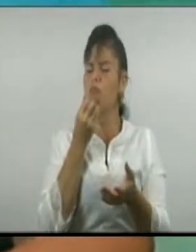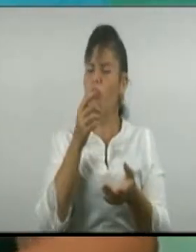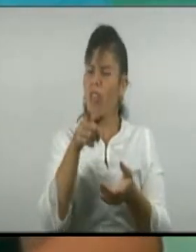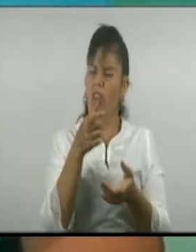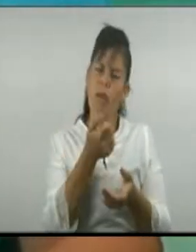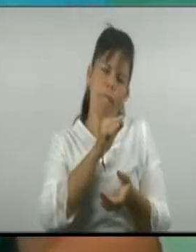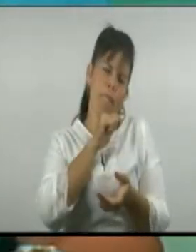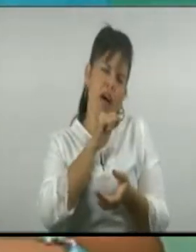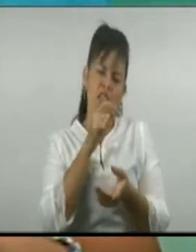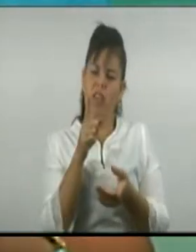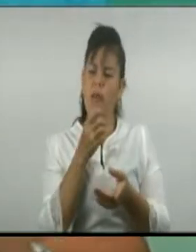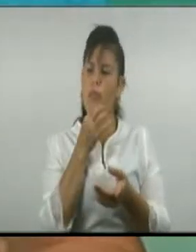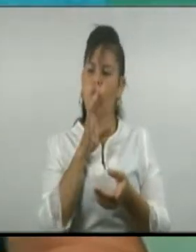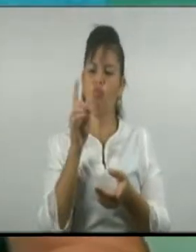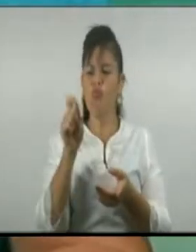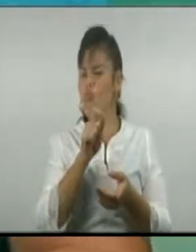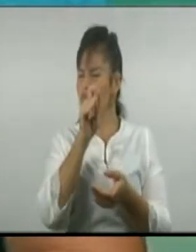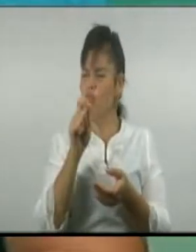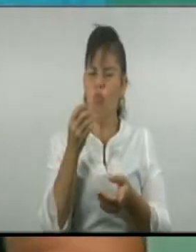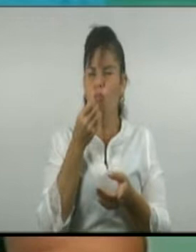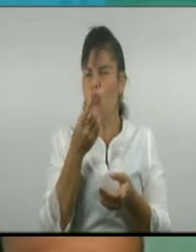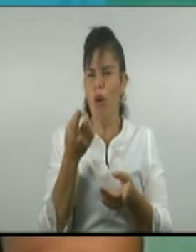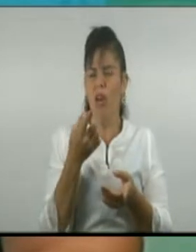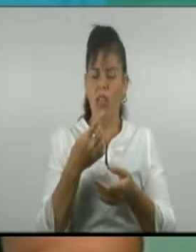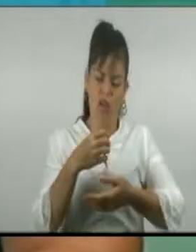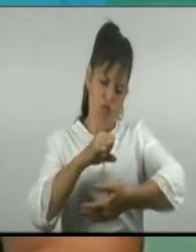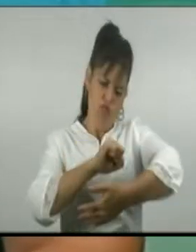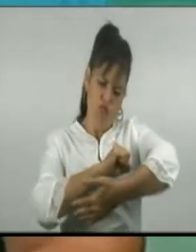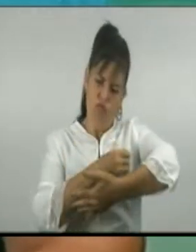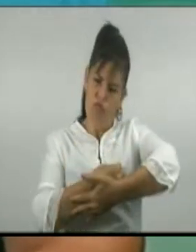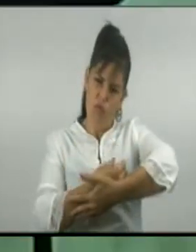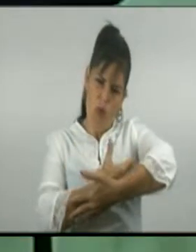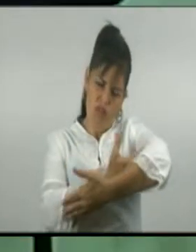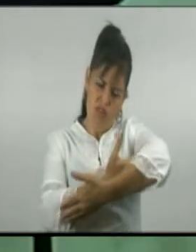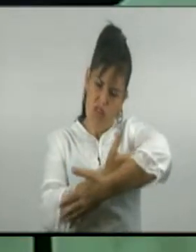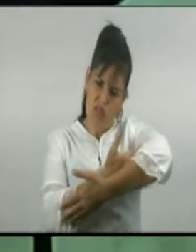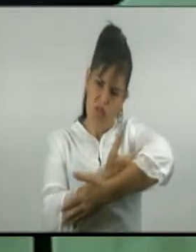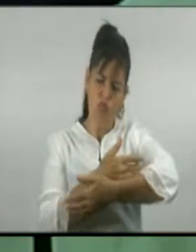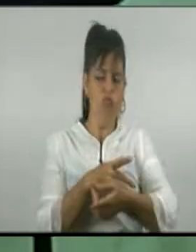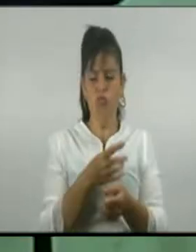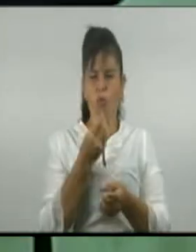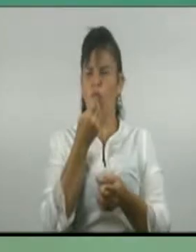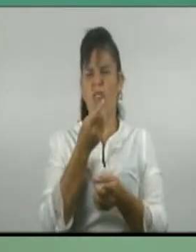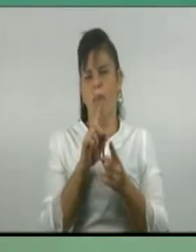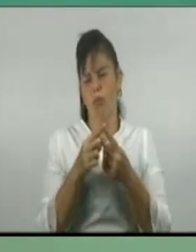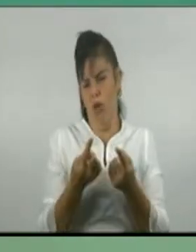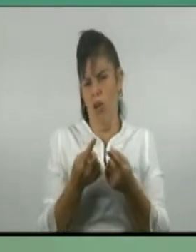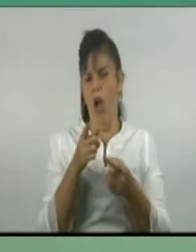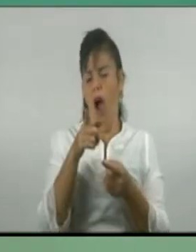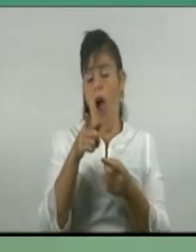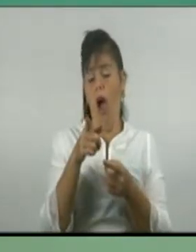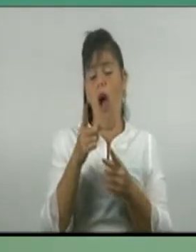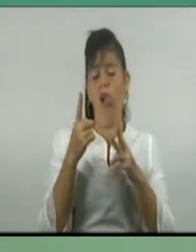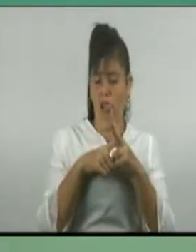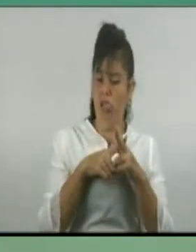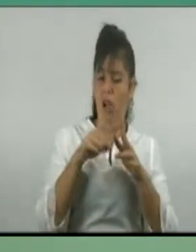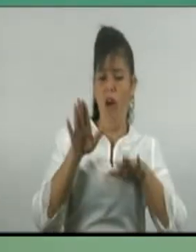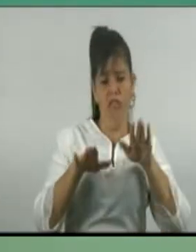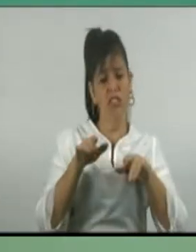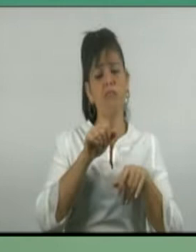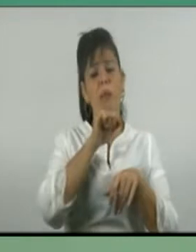no puede practicar la lactancia materna hay condiciones específicas en que la madre no debe